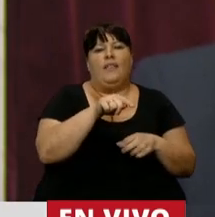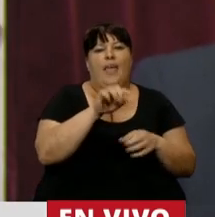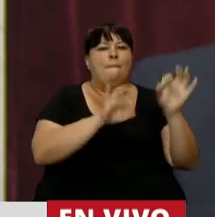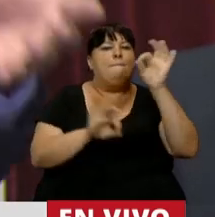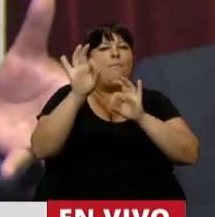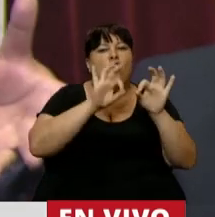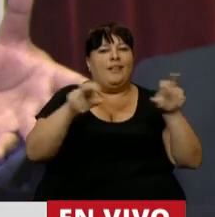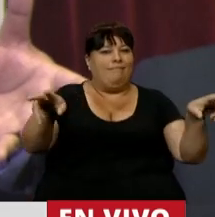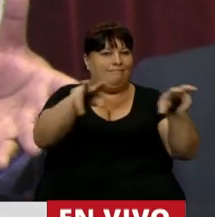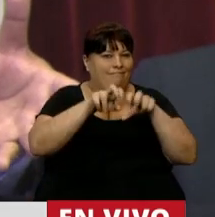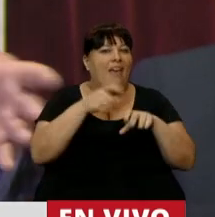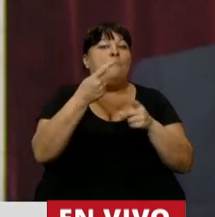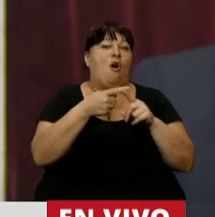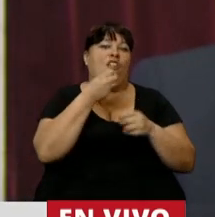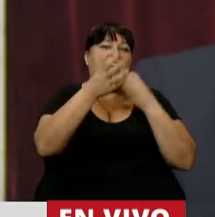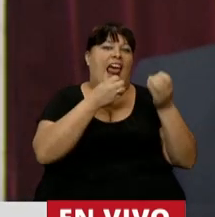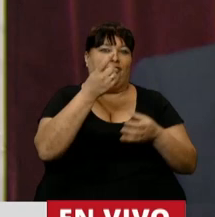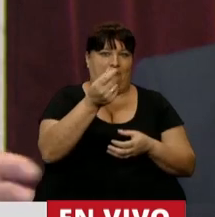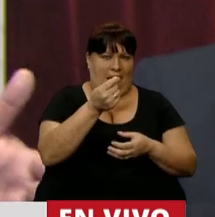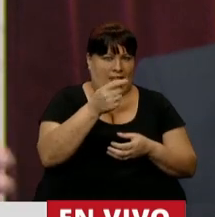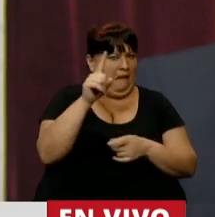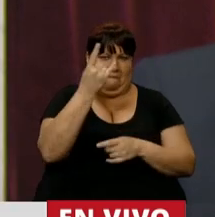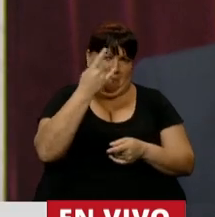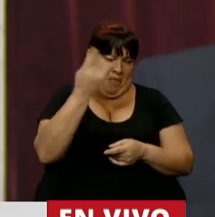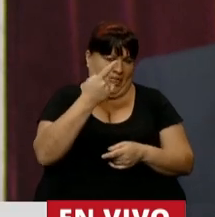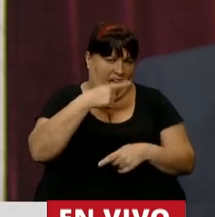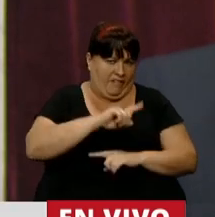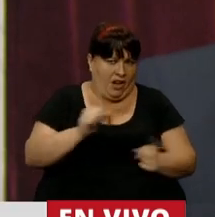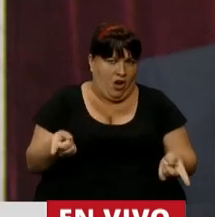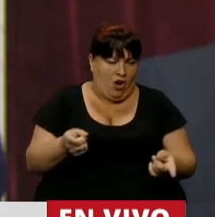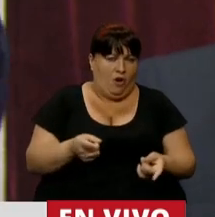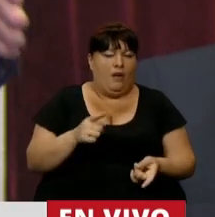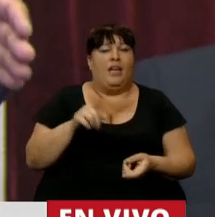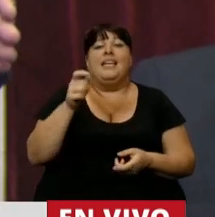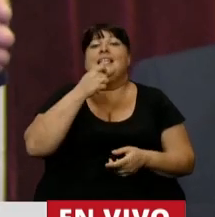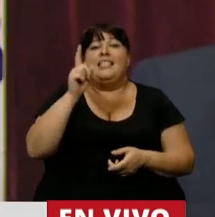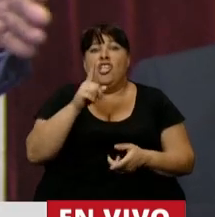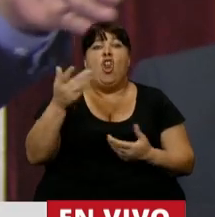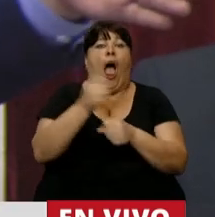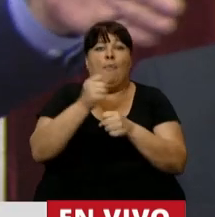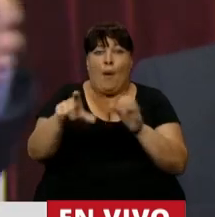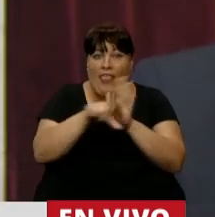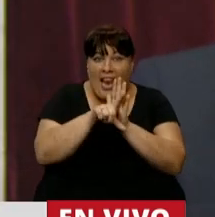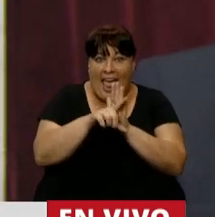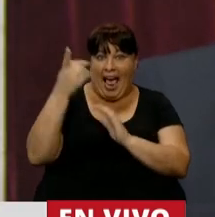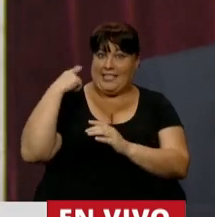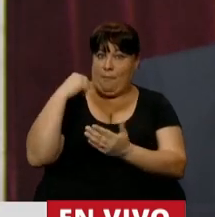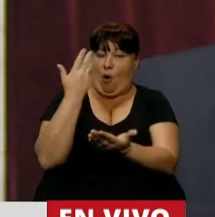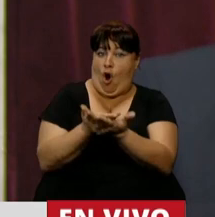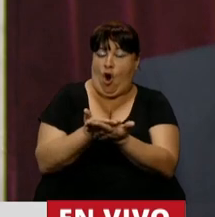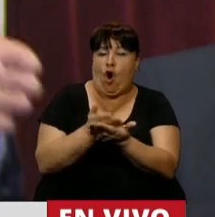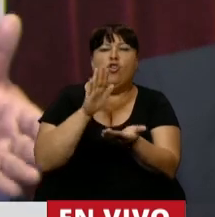el porcentaje de lo recaudado con el blanqueo de capitales. Eso no fue así. Si no hubiésemos sancionado la ley que impulsamos hace un